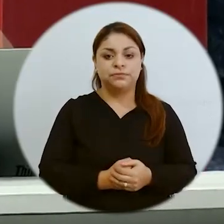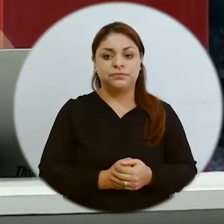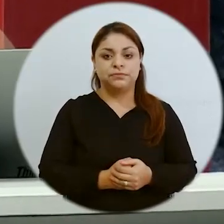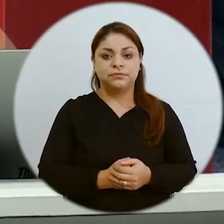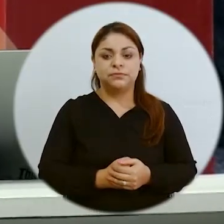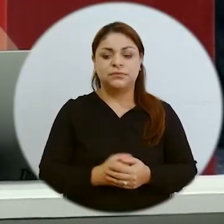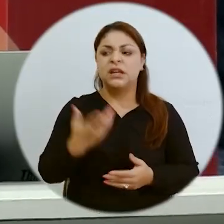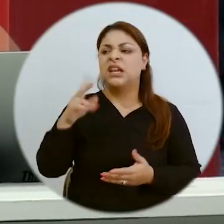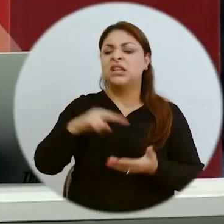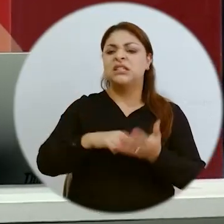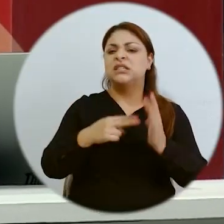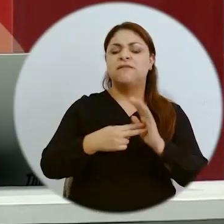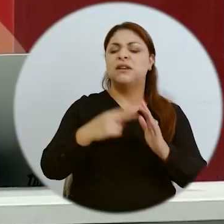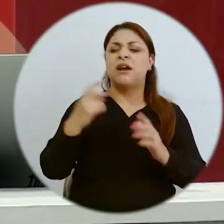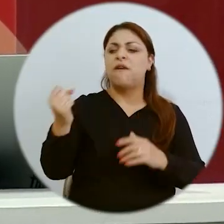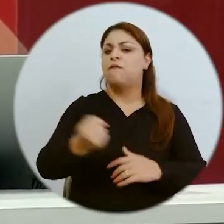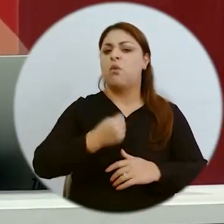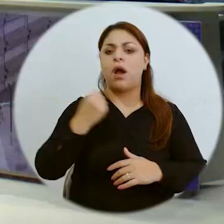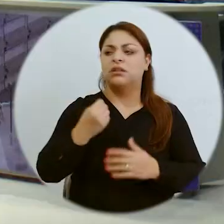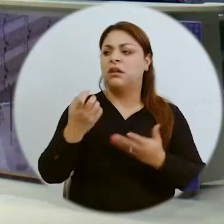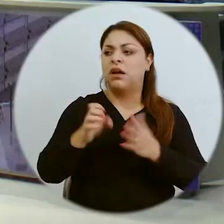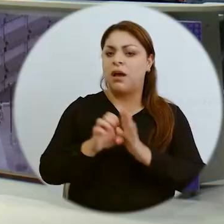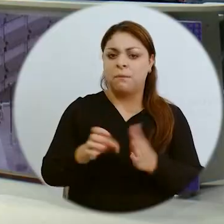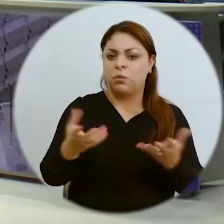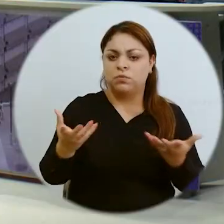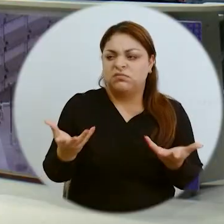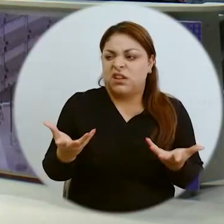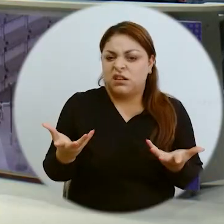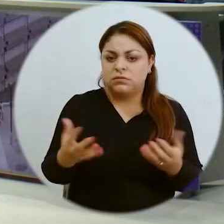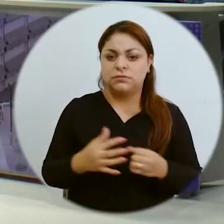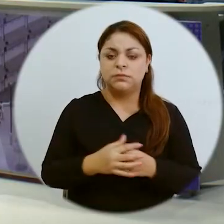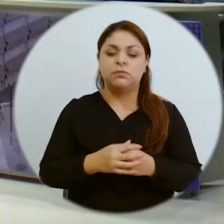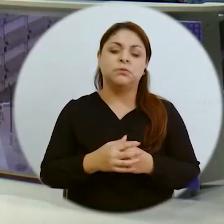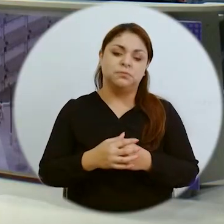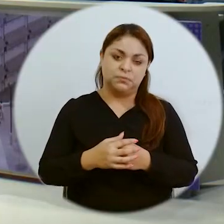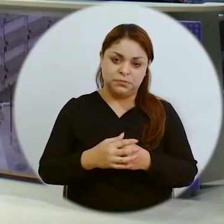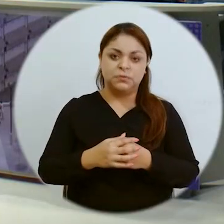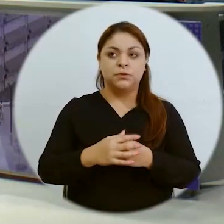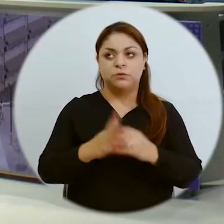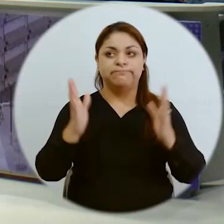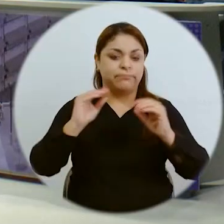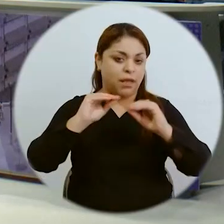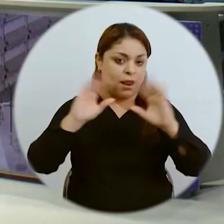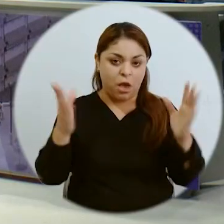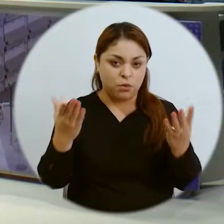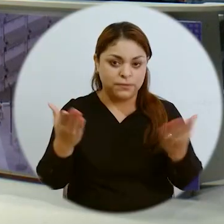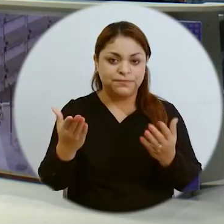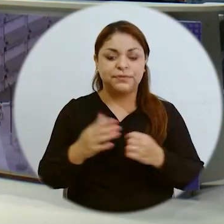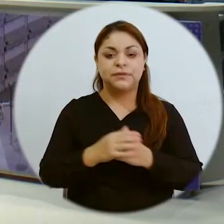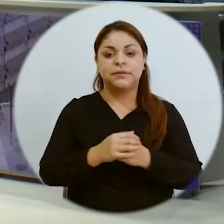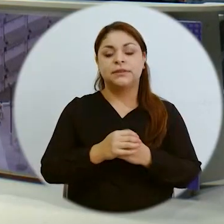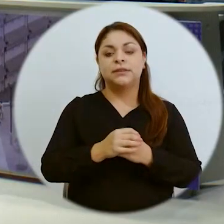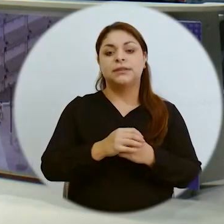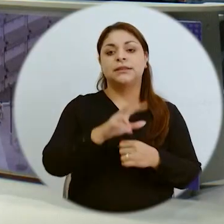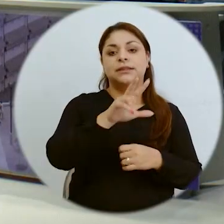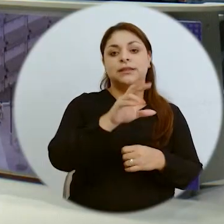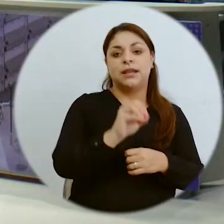Por lo menos desde nuestras estadísticas hay un grupo de población que